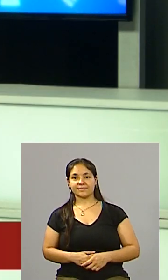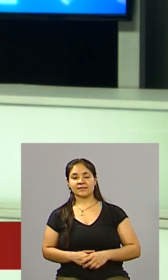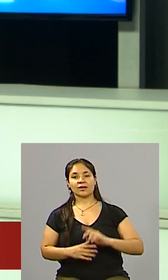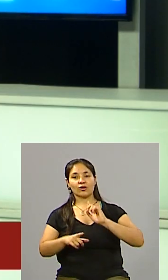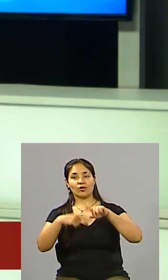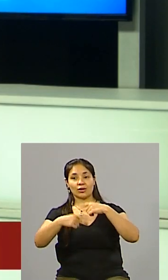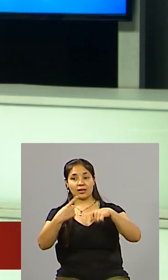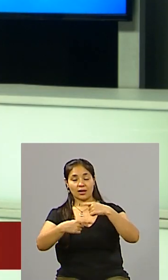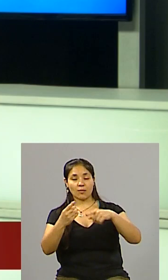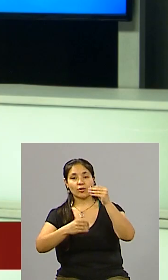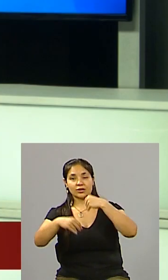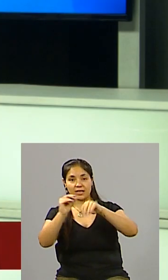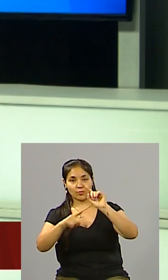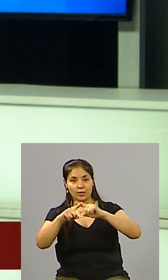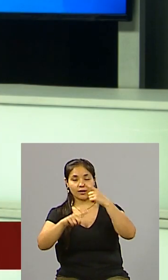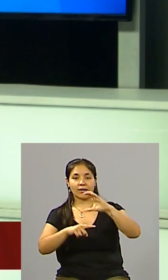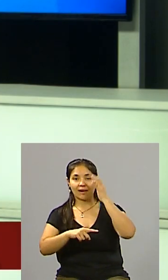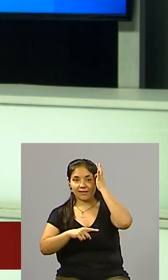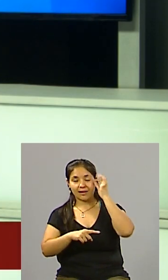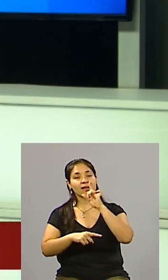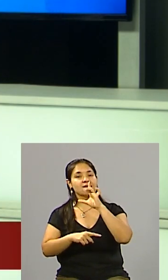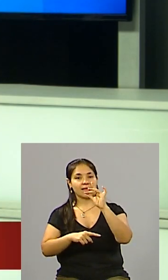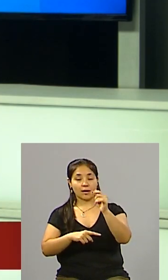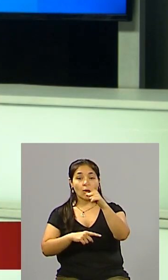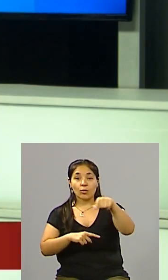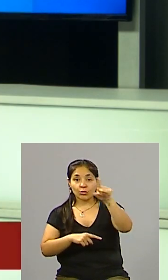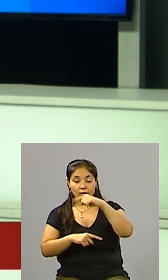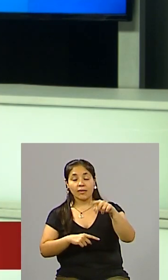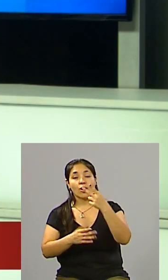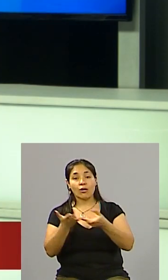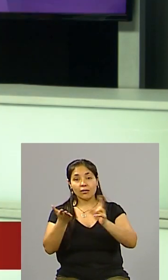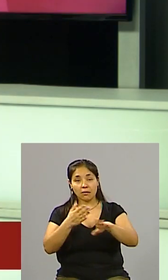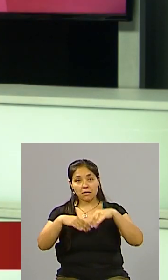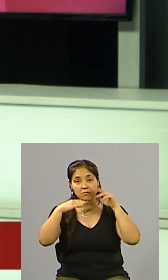Seguimos aquí en Chat Político en el 30 de la TDA. Ustedes saben, si quieren volver a ver el programa,